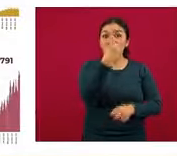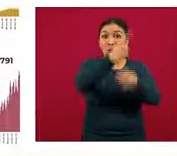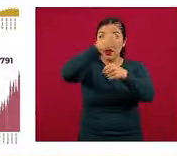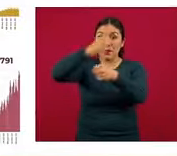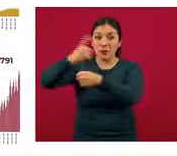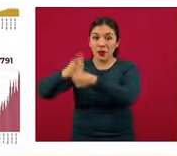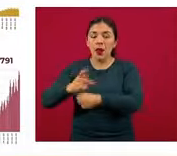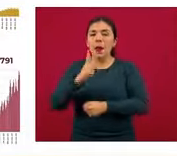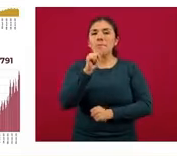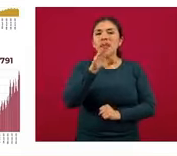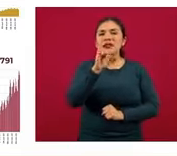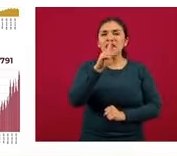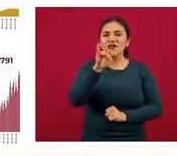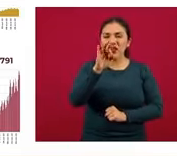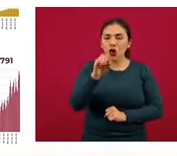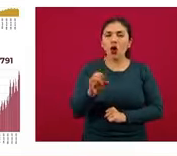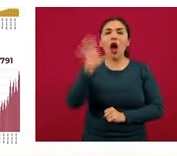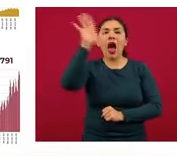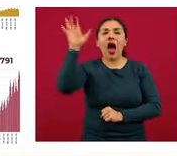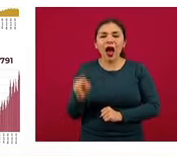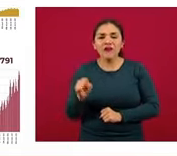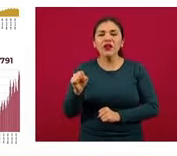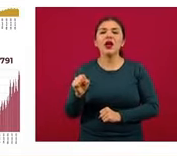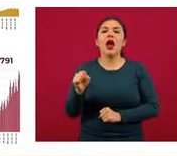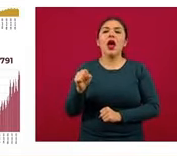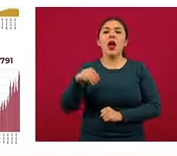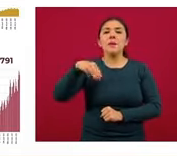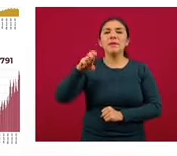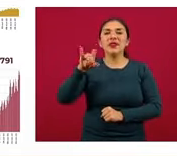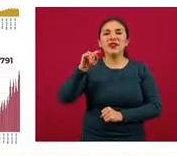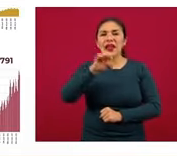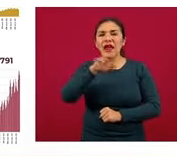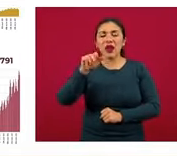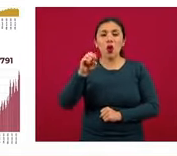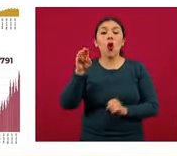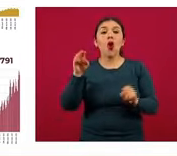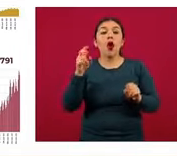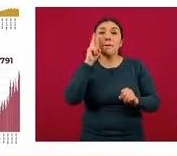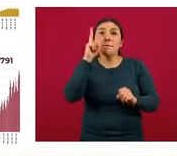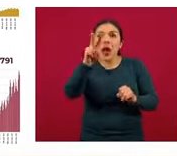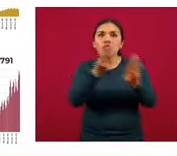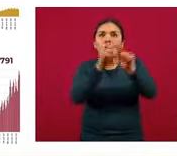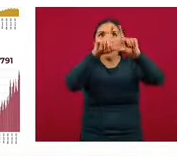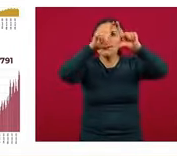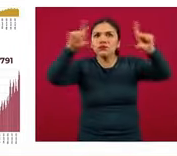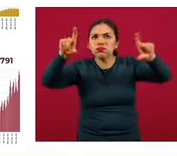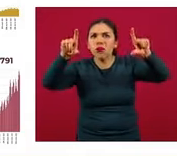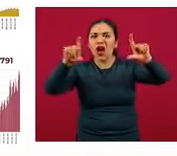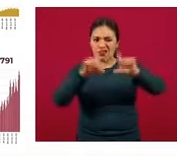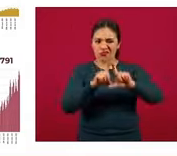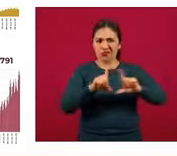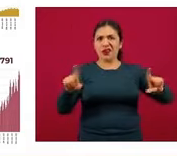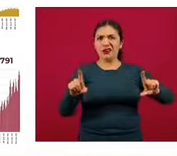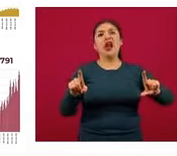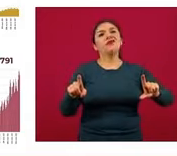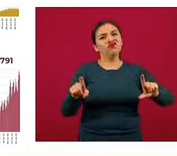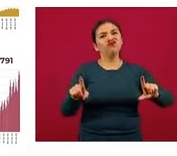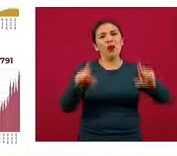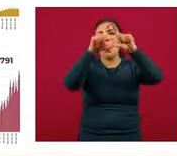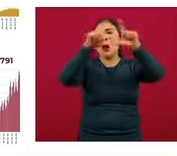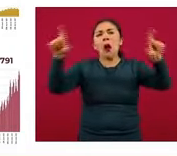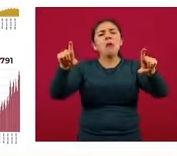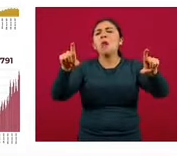Pacífico Occidental, África y Mediterráneo Oriental, al menos en comparación a las siguientes tres, no mostraban